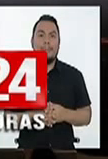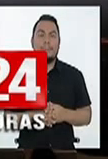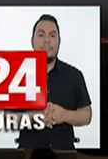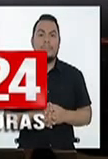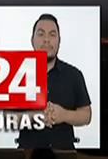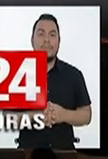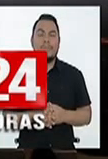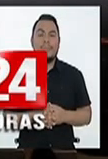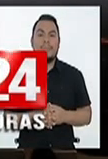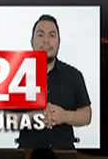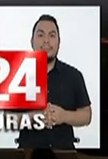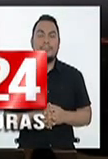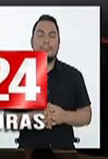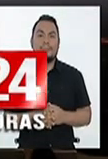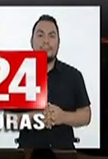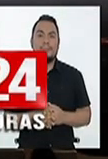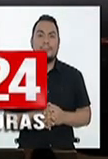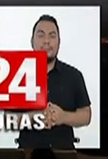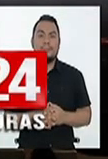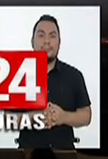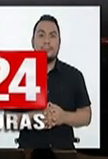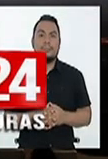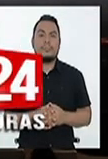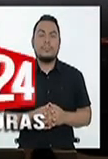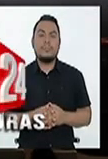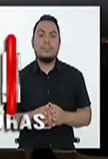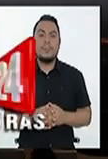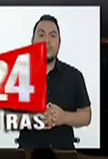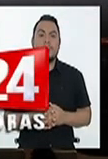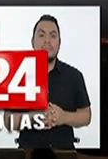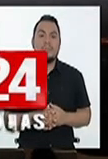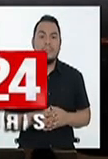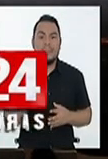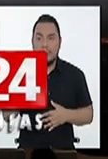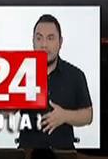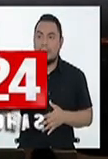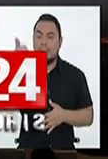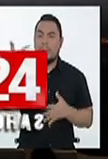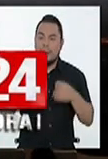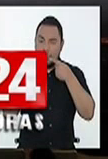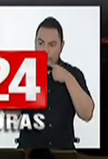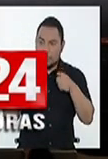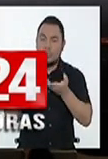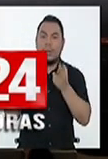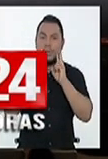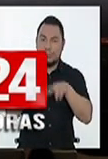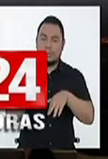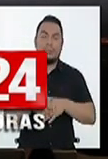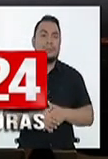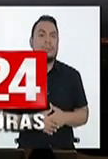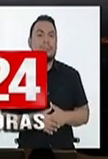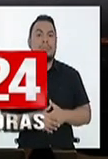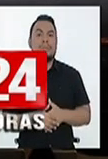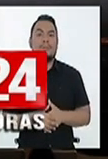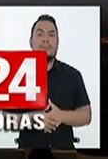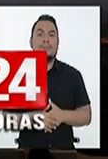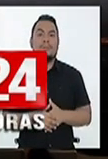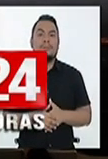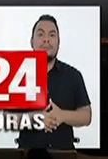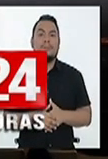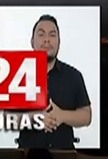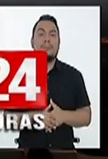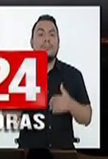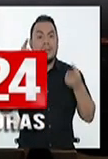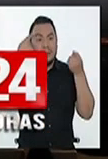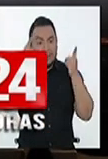resulte electo presidente de la República. En esta ceremonia están interviniendo y está encabezada por el presidente del Jurado